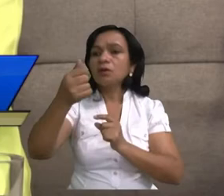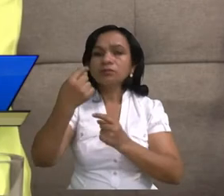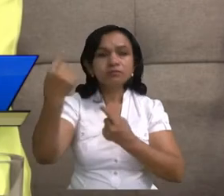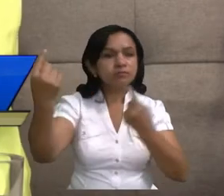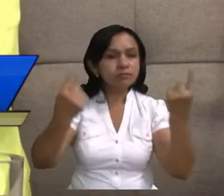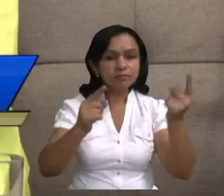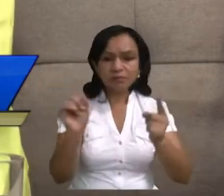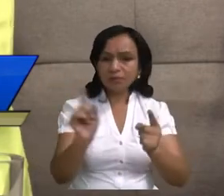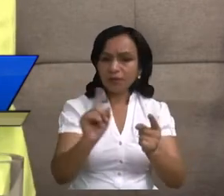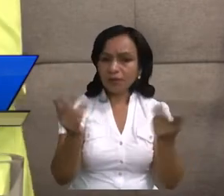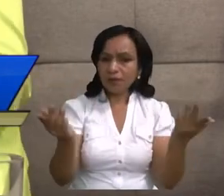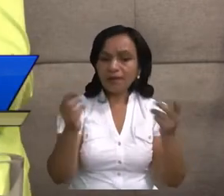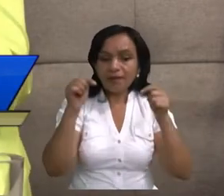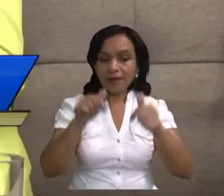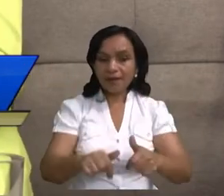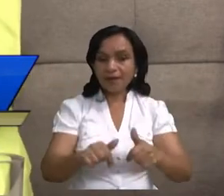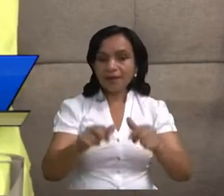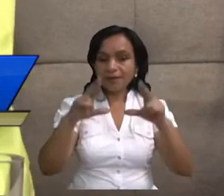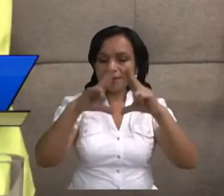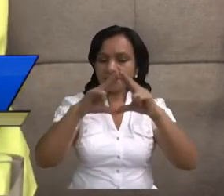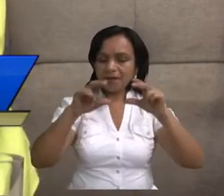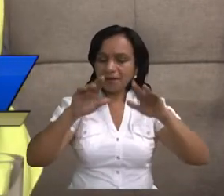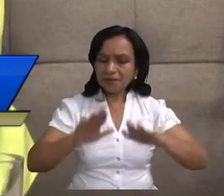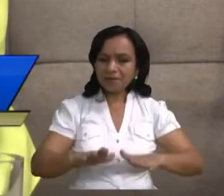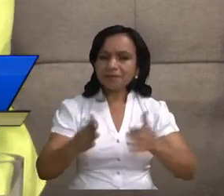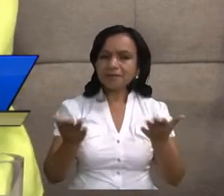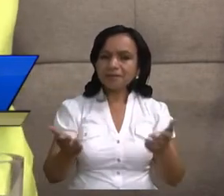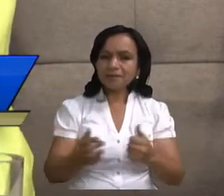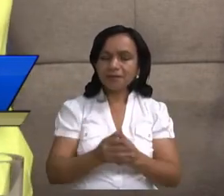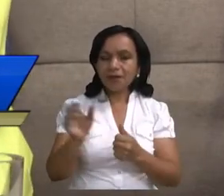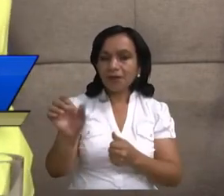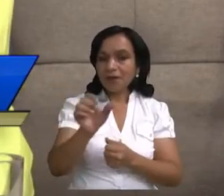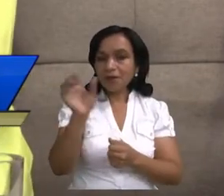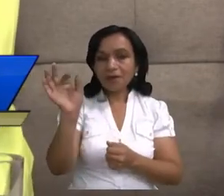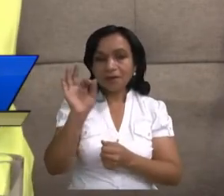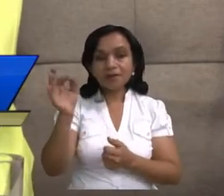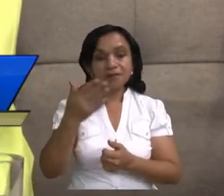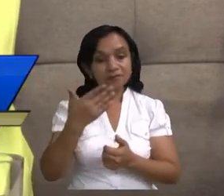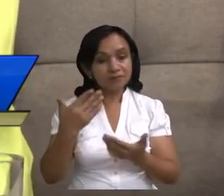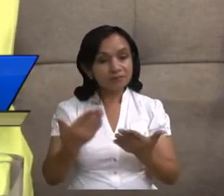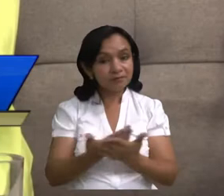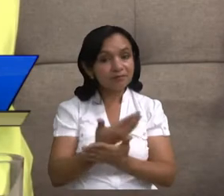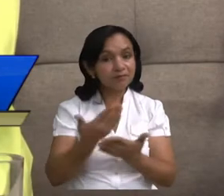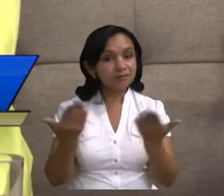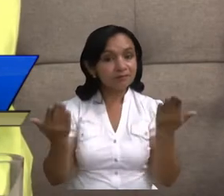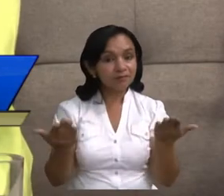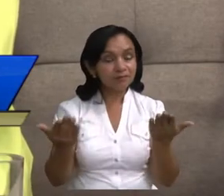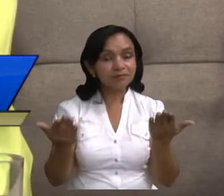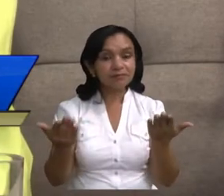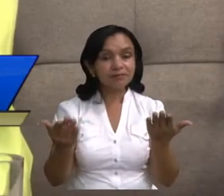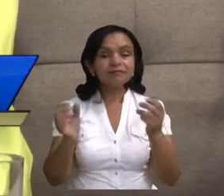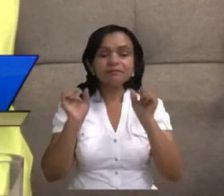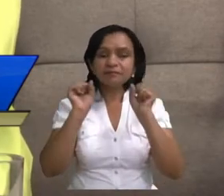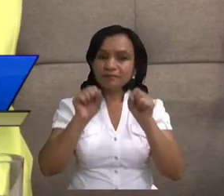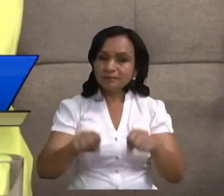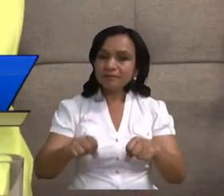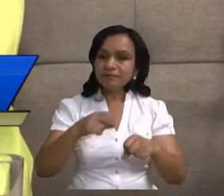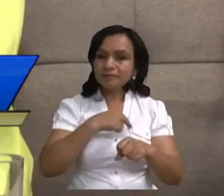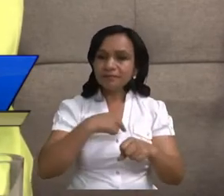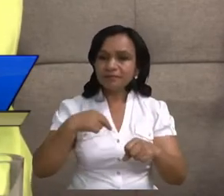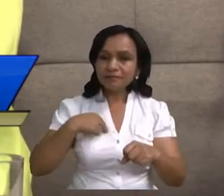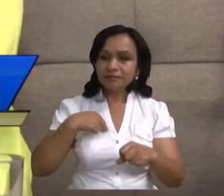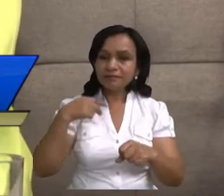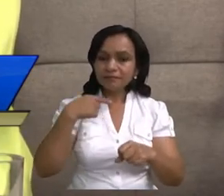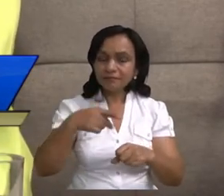el Triángulo, claro, Norte. Entonces, este también es otro motivante para nosotros, que tenemos que lograr que